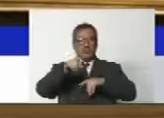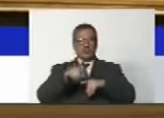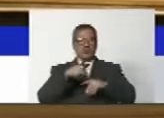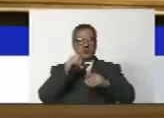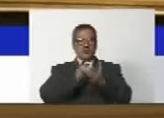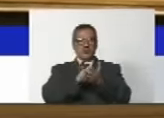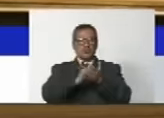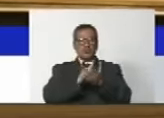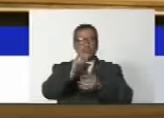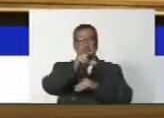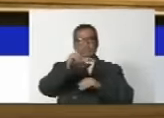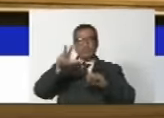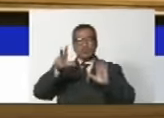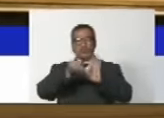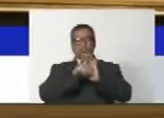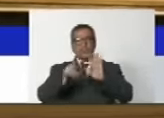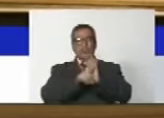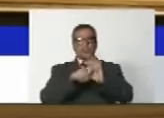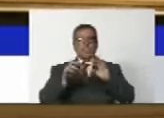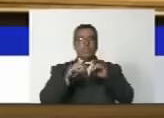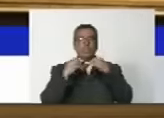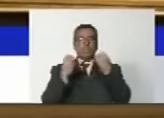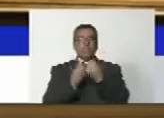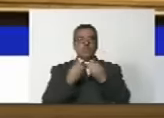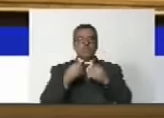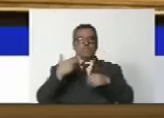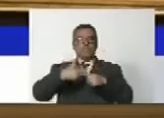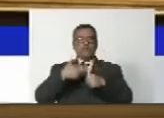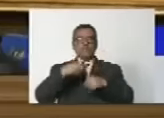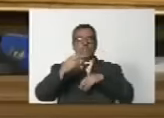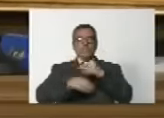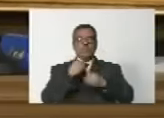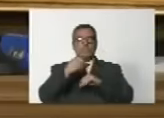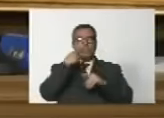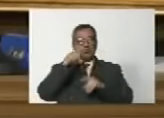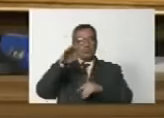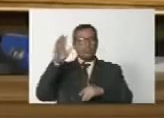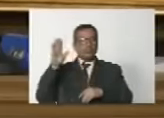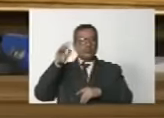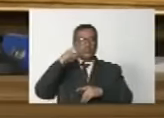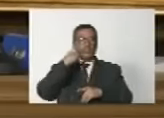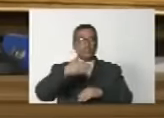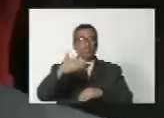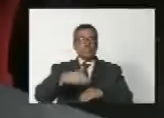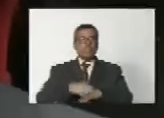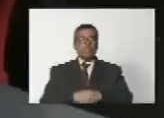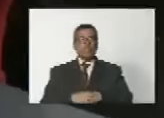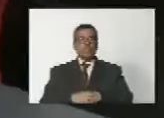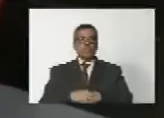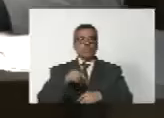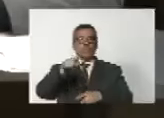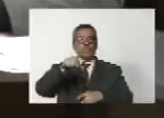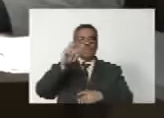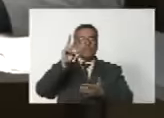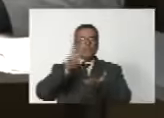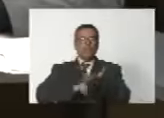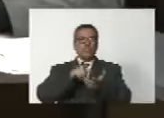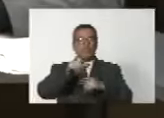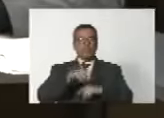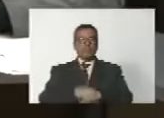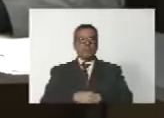con el artículo 33 de la Ley Orgánica de Hidrocarburos, sírvanse a manifestarlo con la señal de costumbre.